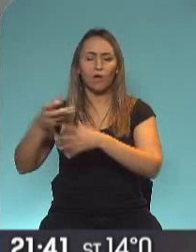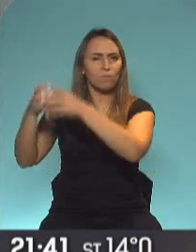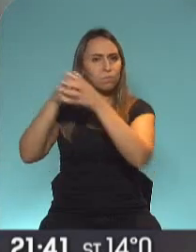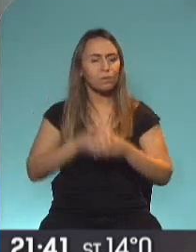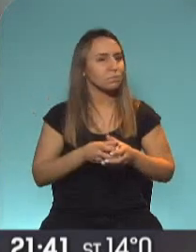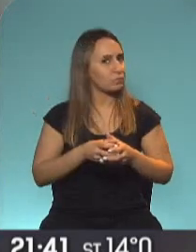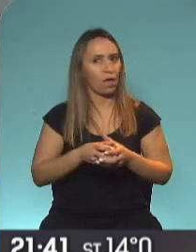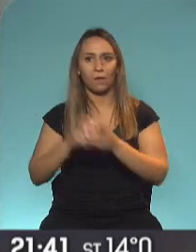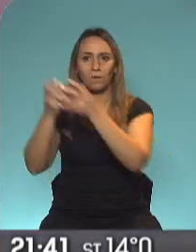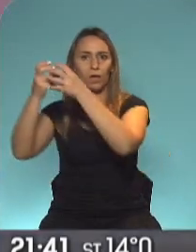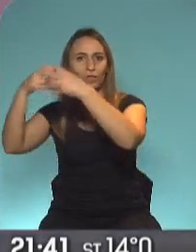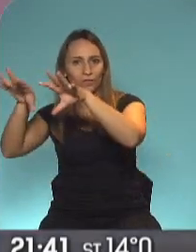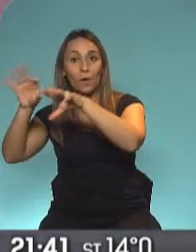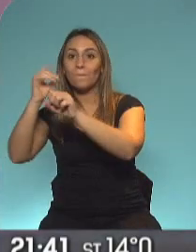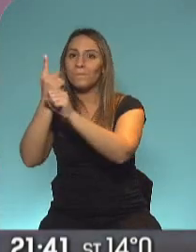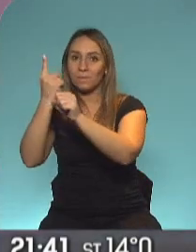y luego vinieron los hijos.